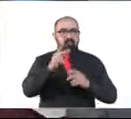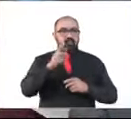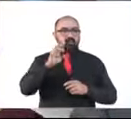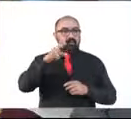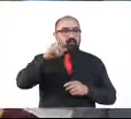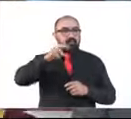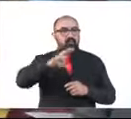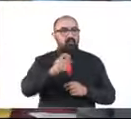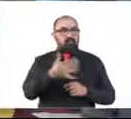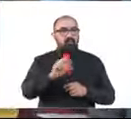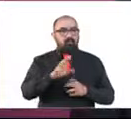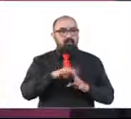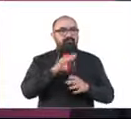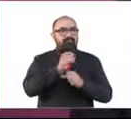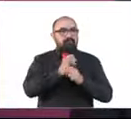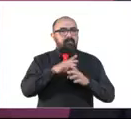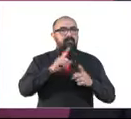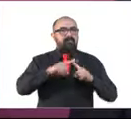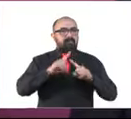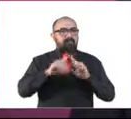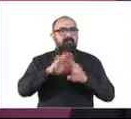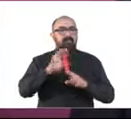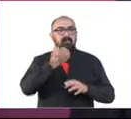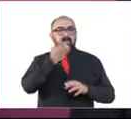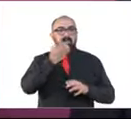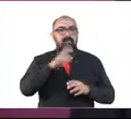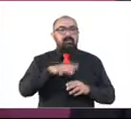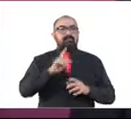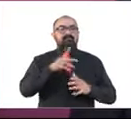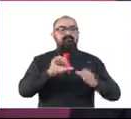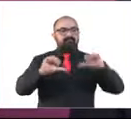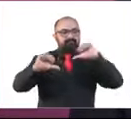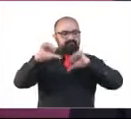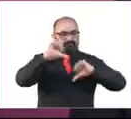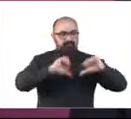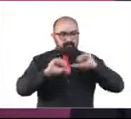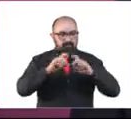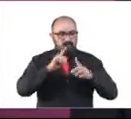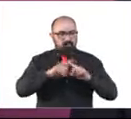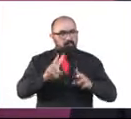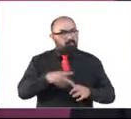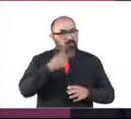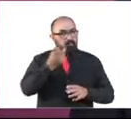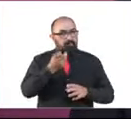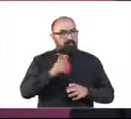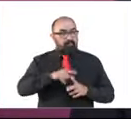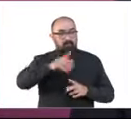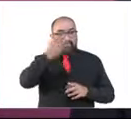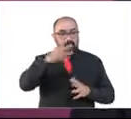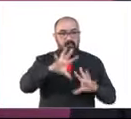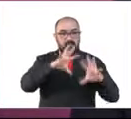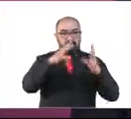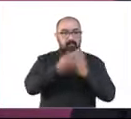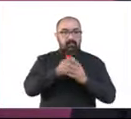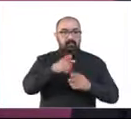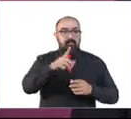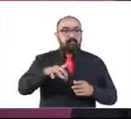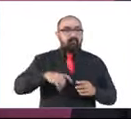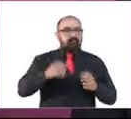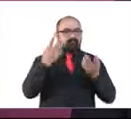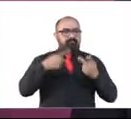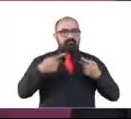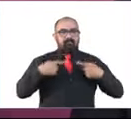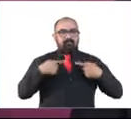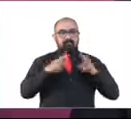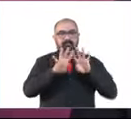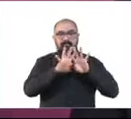del Sistema Nacional de Investigadores y de la Academia Mexicana de Ciencias. Por cierto, la doctora fue miembro del panel intergubernamental de